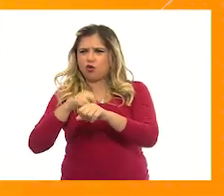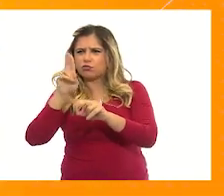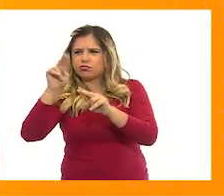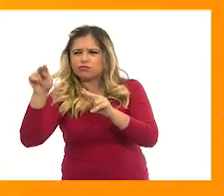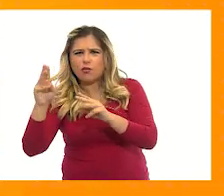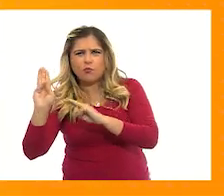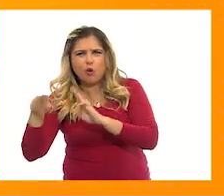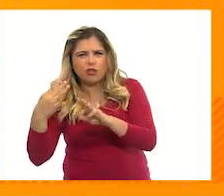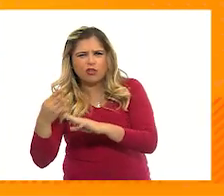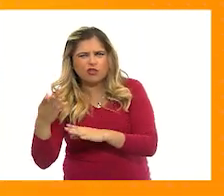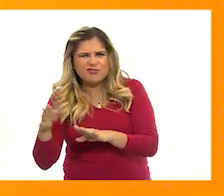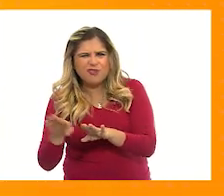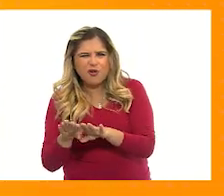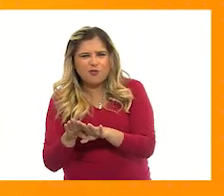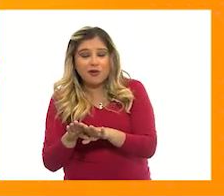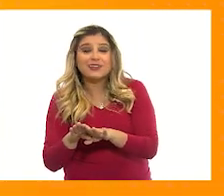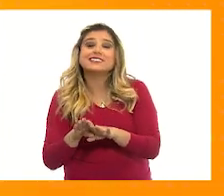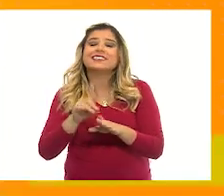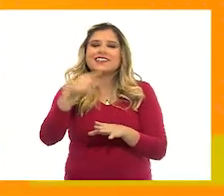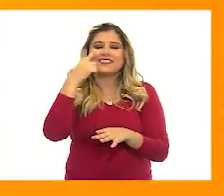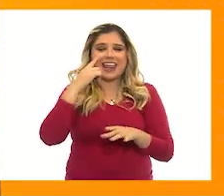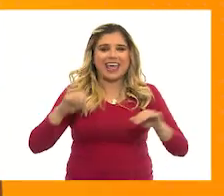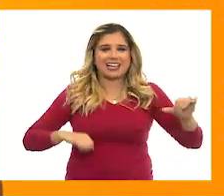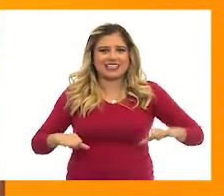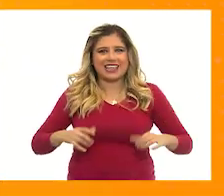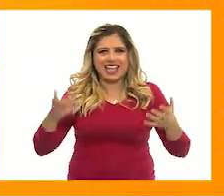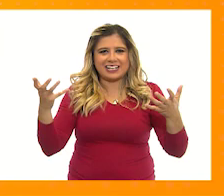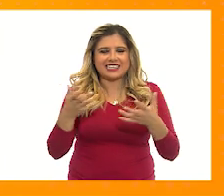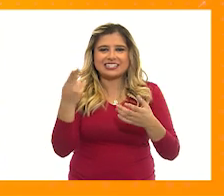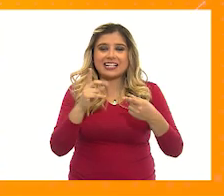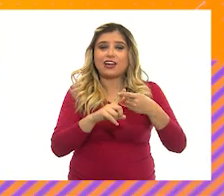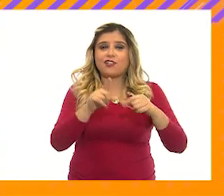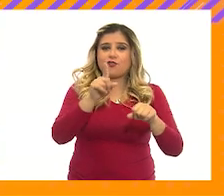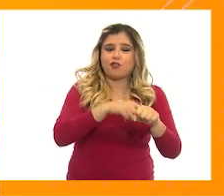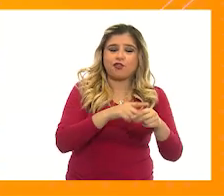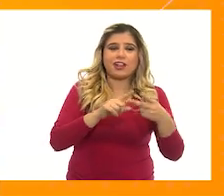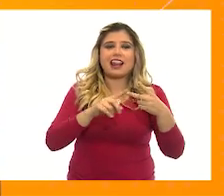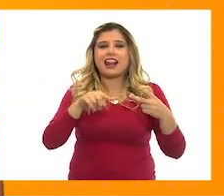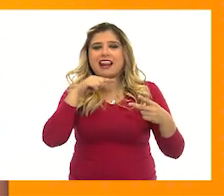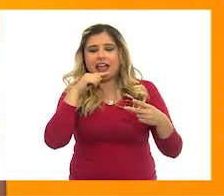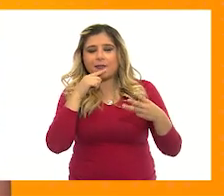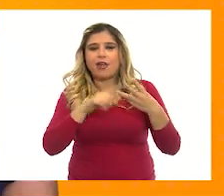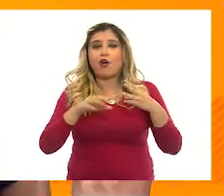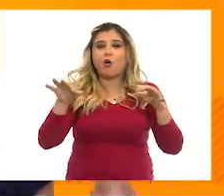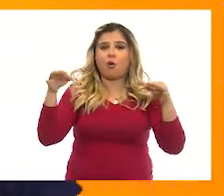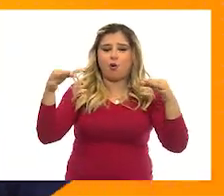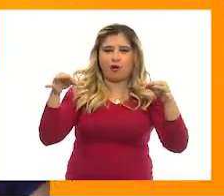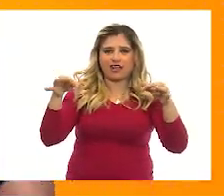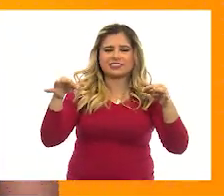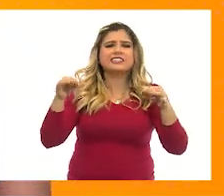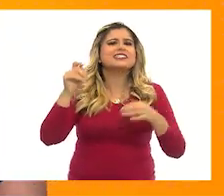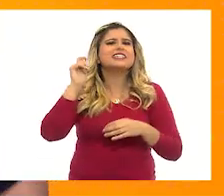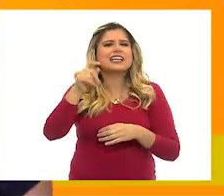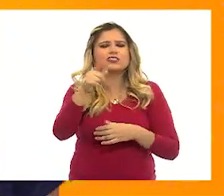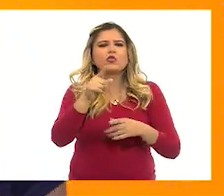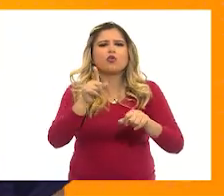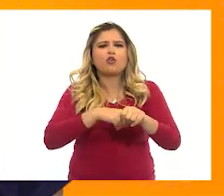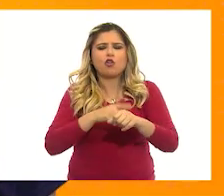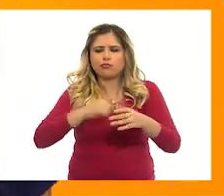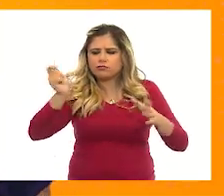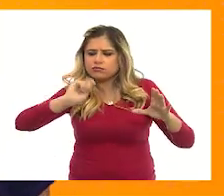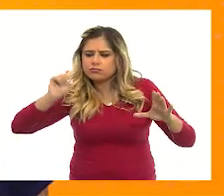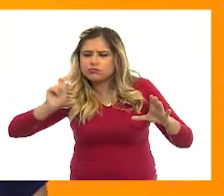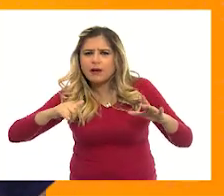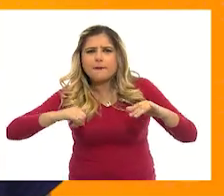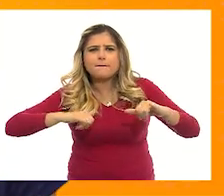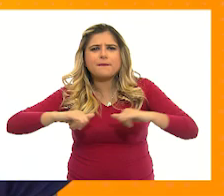averiguar. Para realizar la siguiente actividad, solo requieres colores, lápices y hojas. Se trata de colorear mapas con